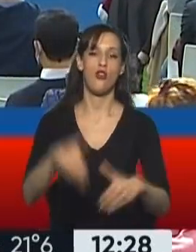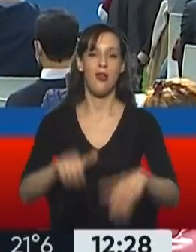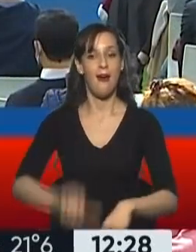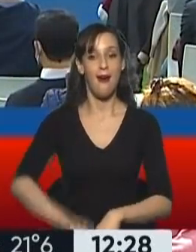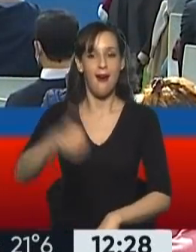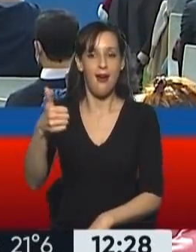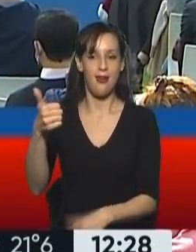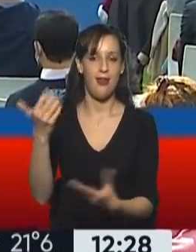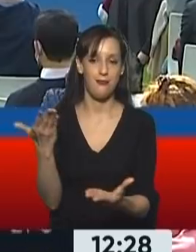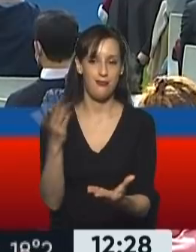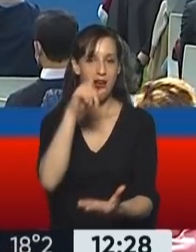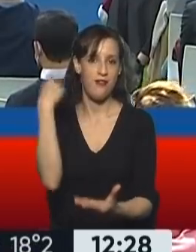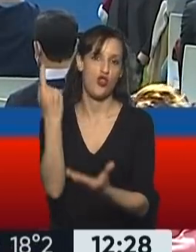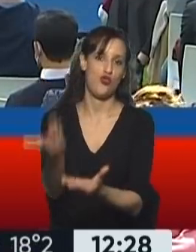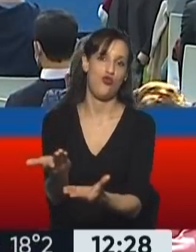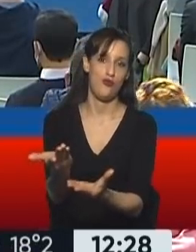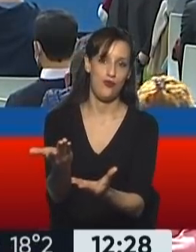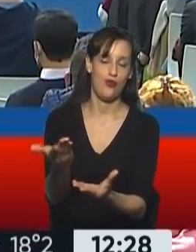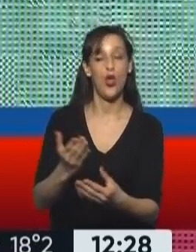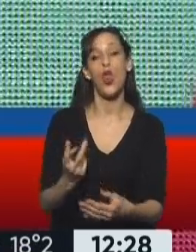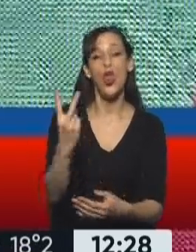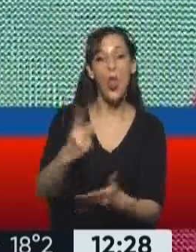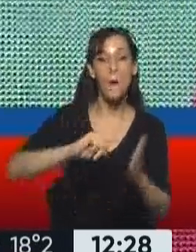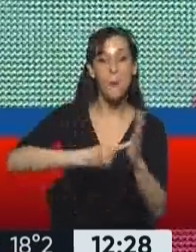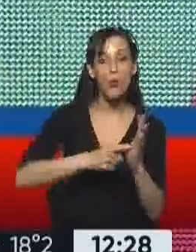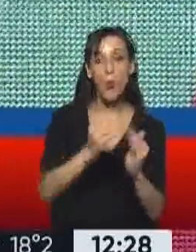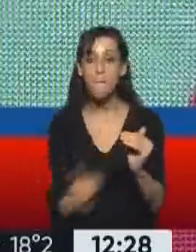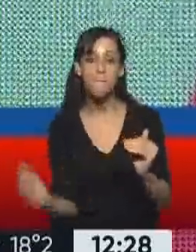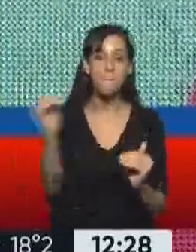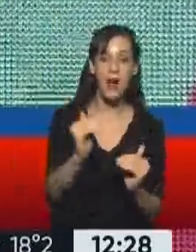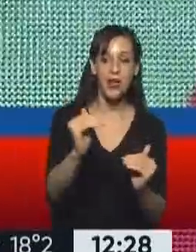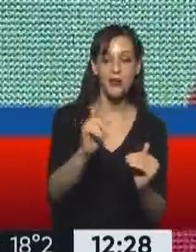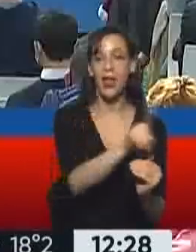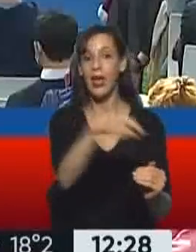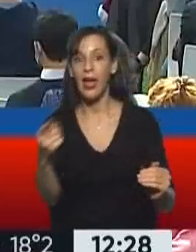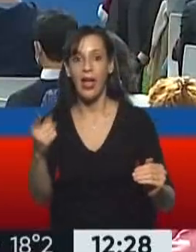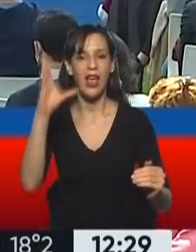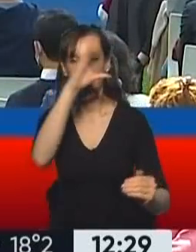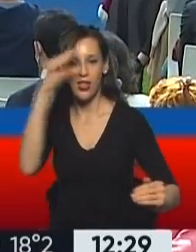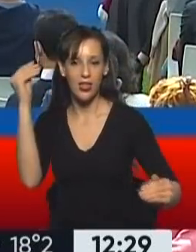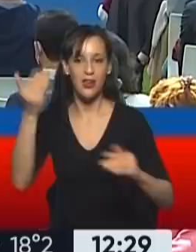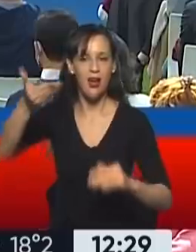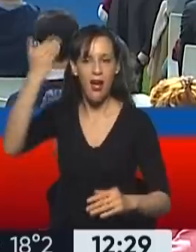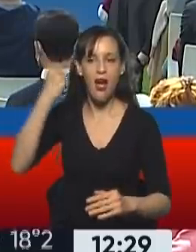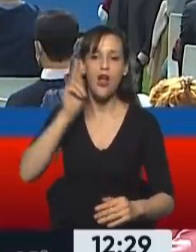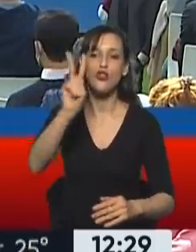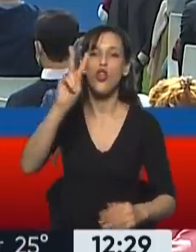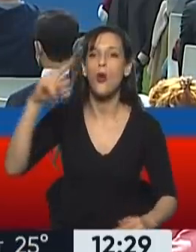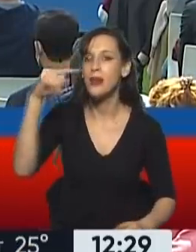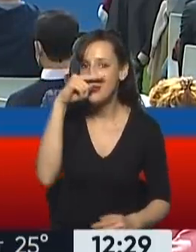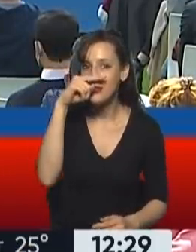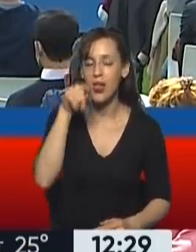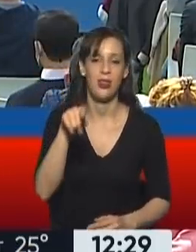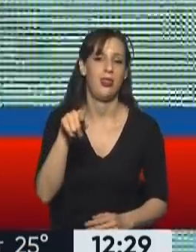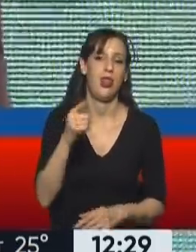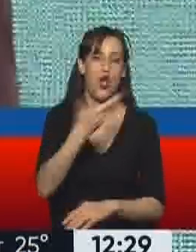votos. 2 puntos porcentuales más de lo que sacó Cristina en el 2007 con un gobierno de rompe y raja como